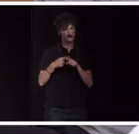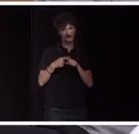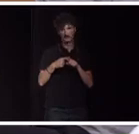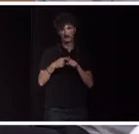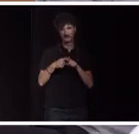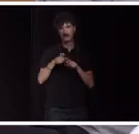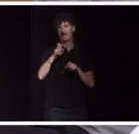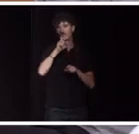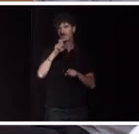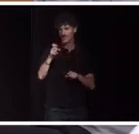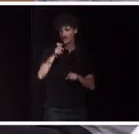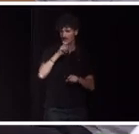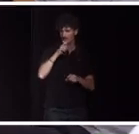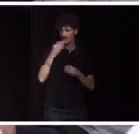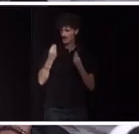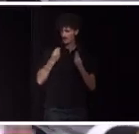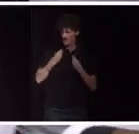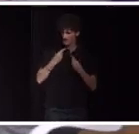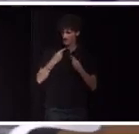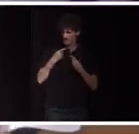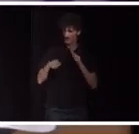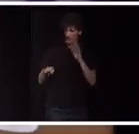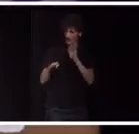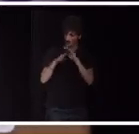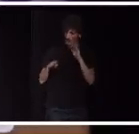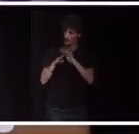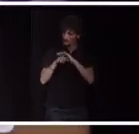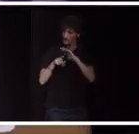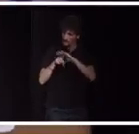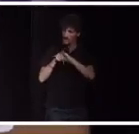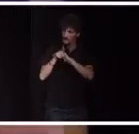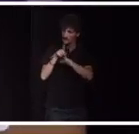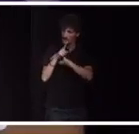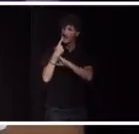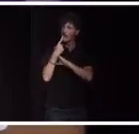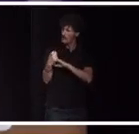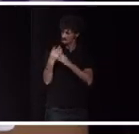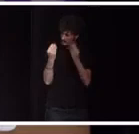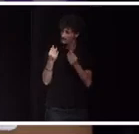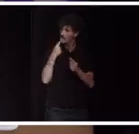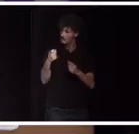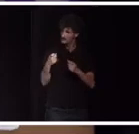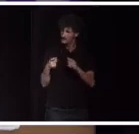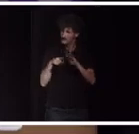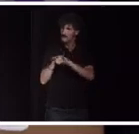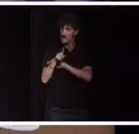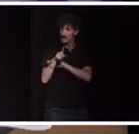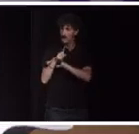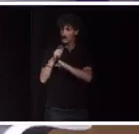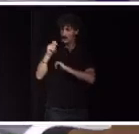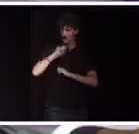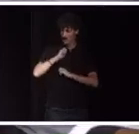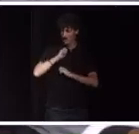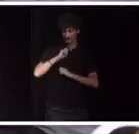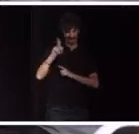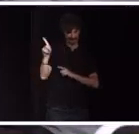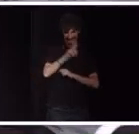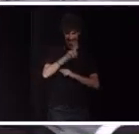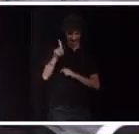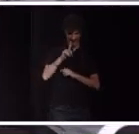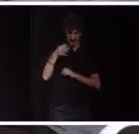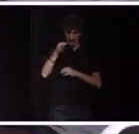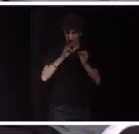vamos a seguir adelante, cueste lo que cueste. Y no nos van a comprar por 30 monedas de plata. Y para eso tenemos a